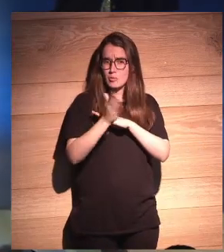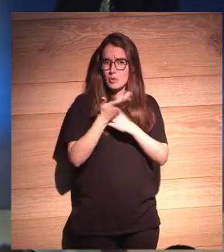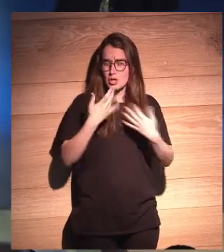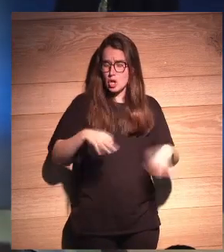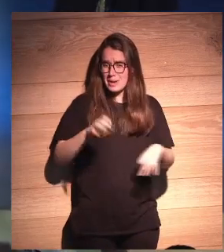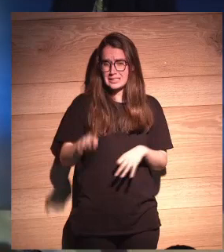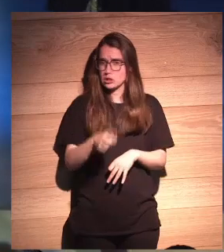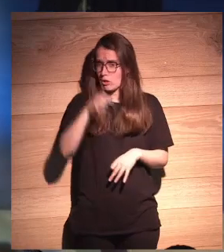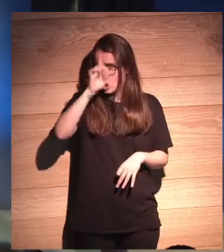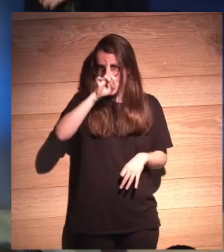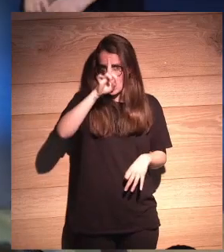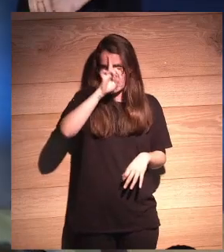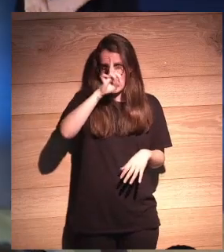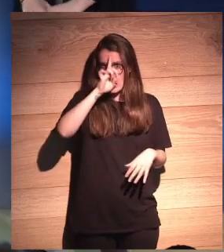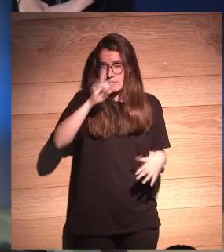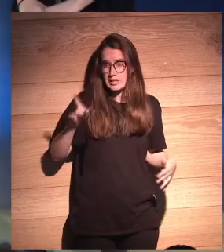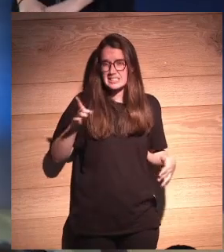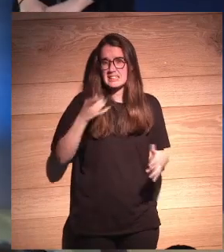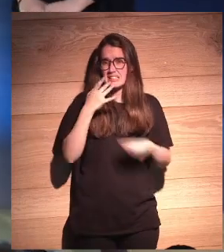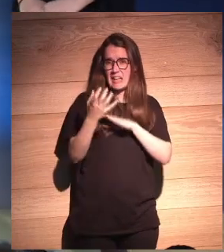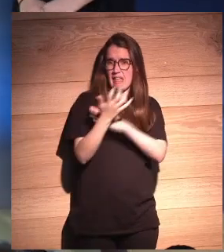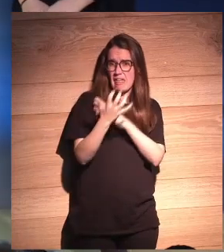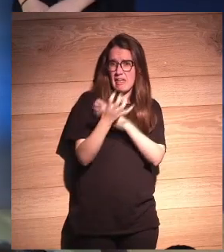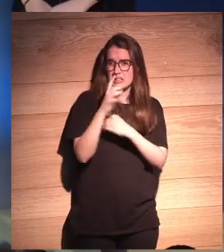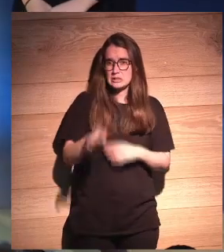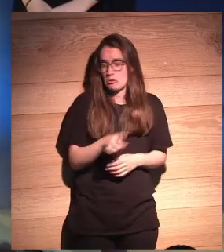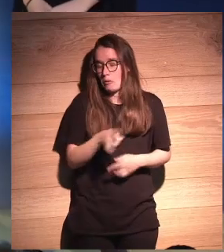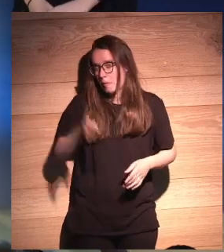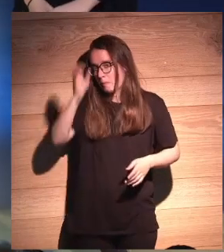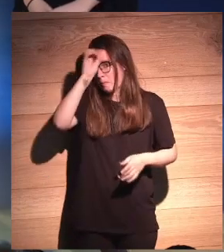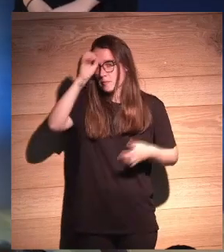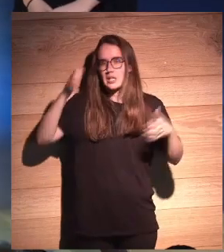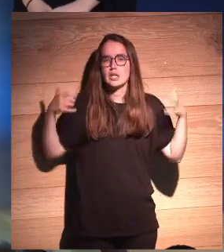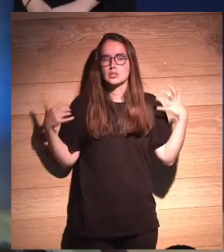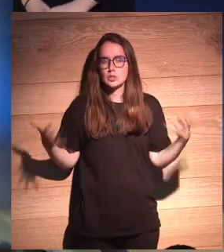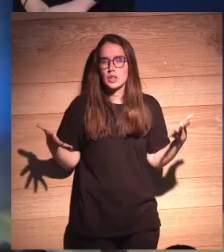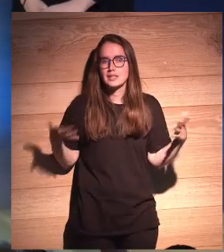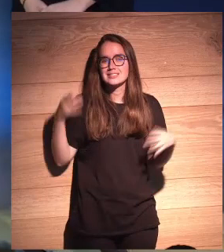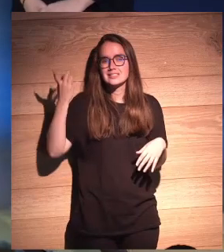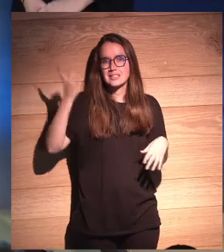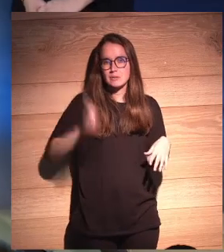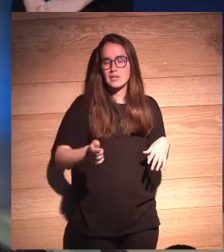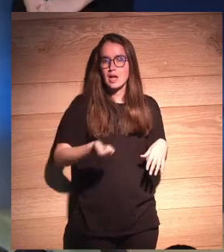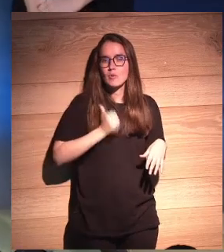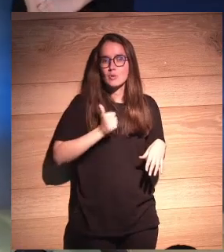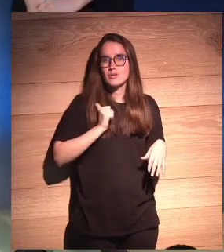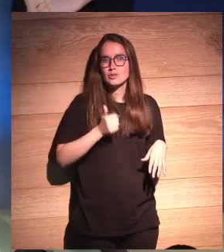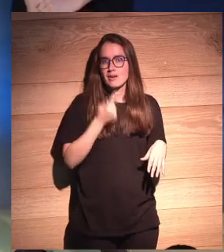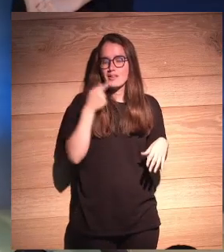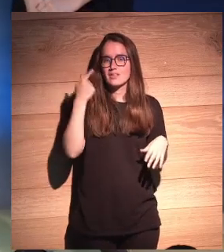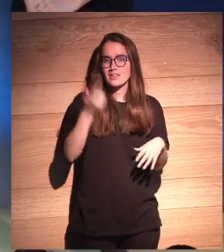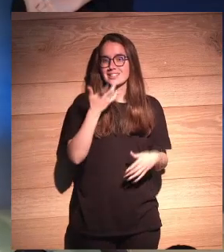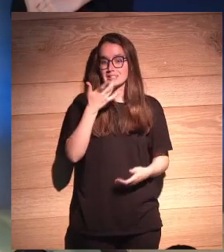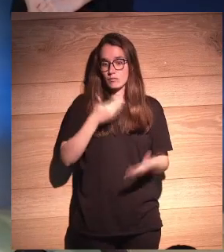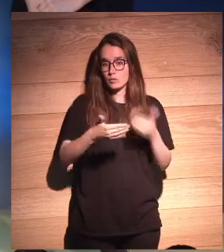son normales, si no son normales, si te están tomando el pelo, si no te están tomando el pelo. Entonces, también aprovecho para decir que